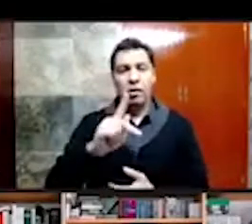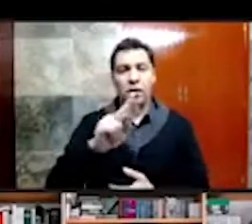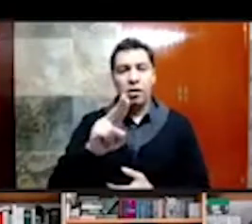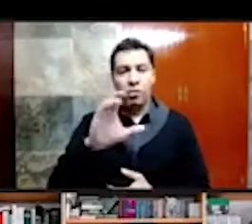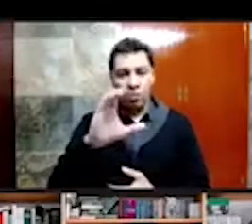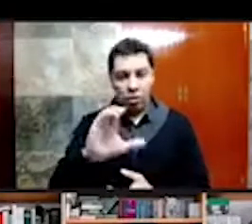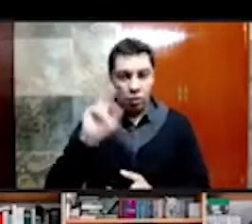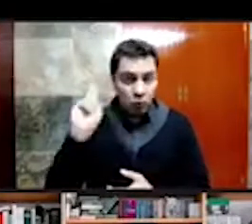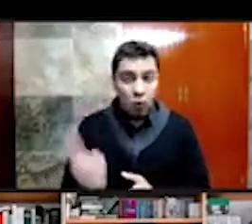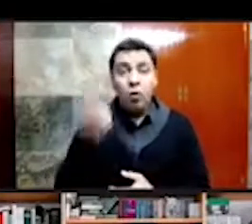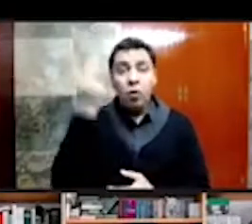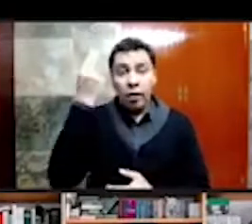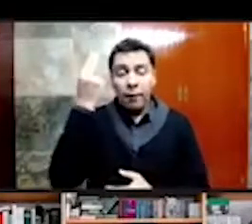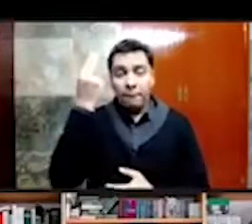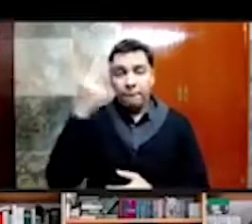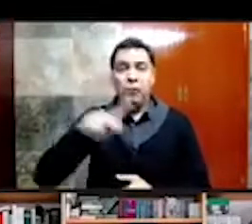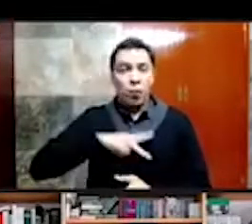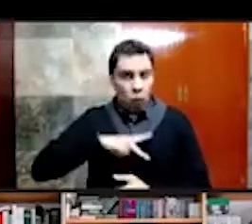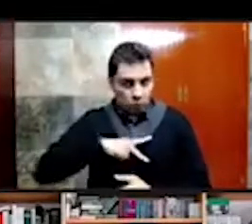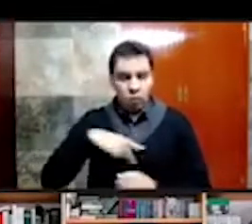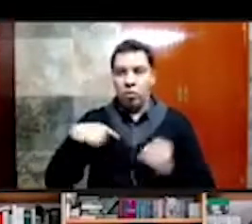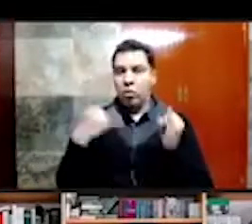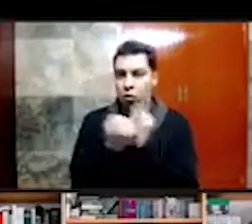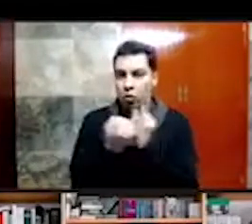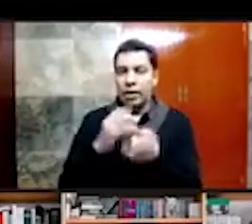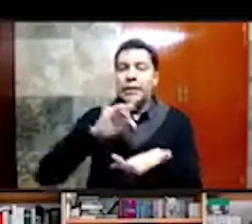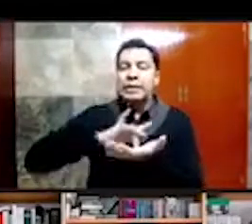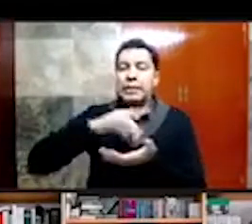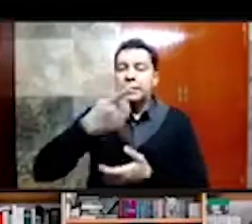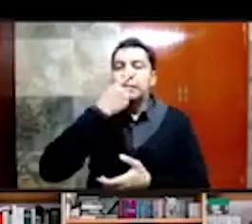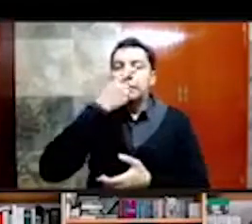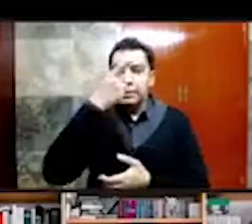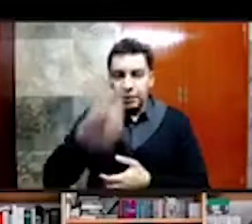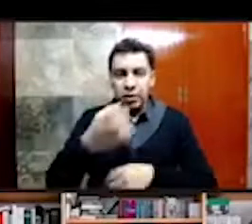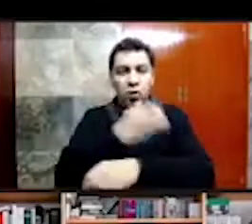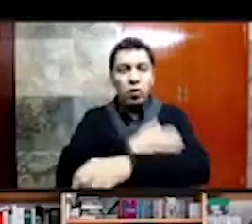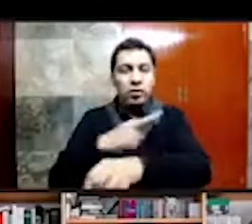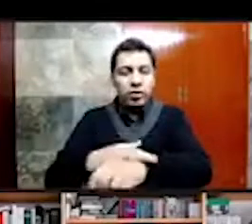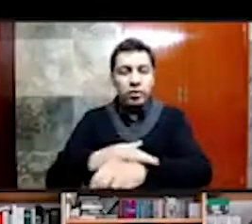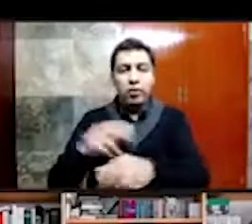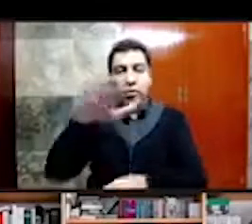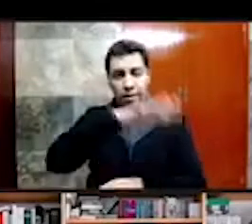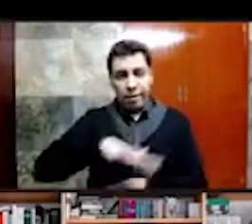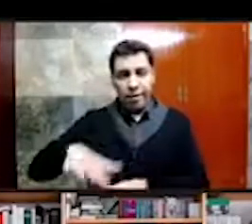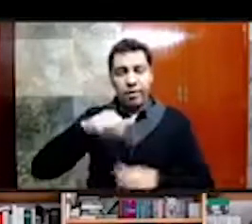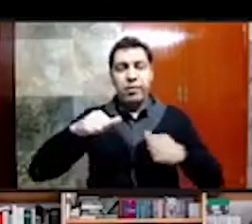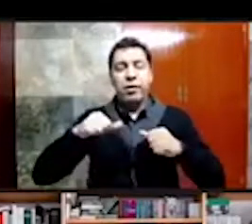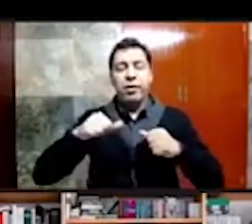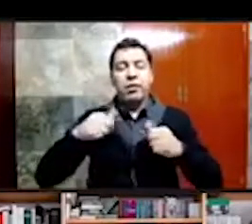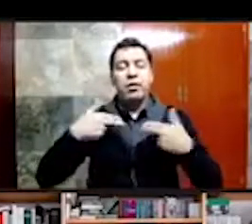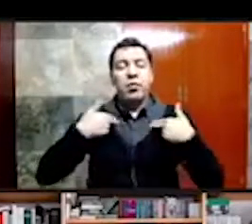Ciudad, del mío propio, de la Coordinación de Humanidades, en donde el programa,